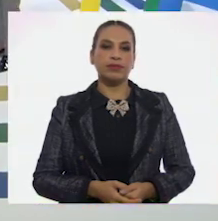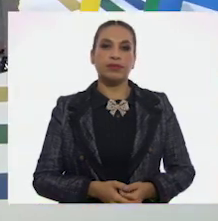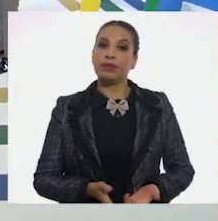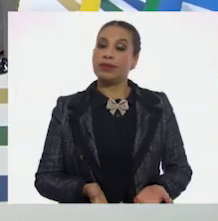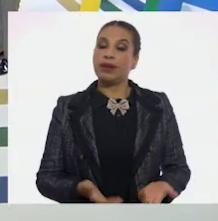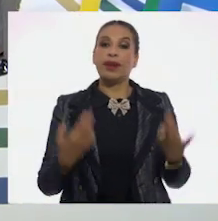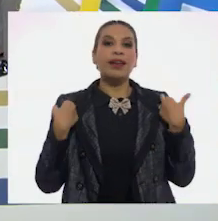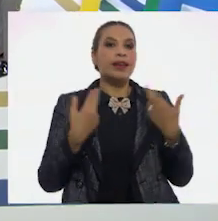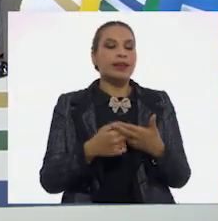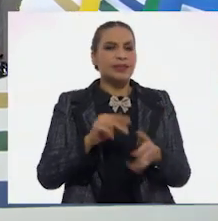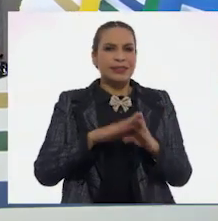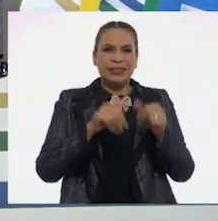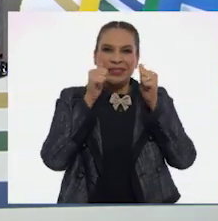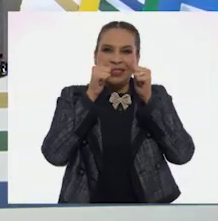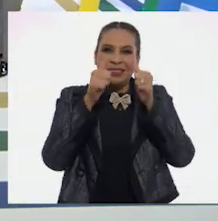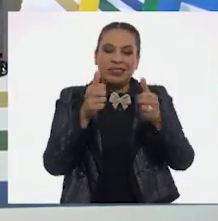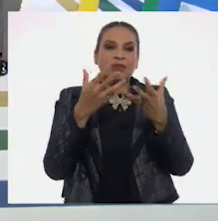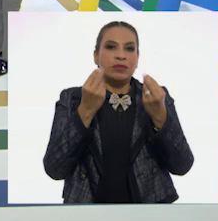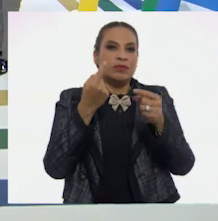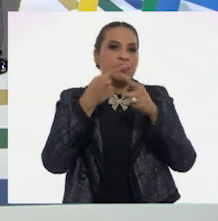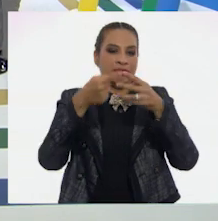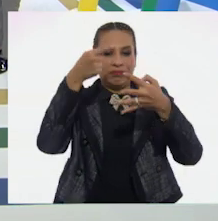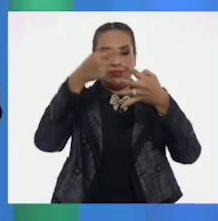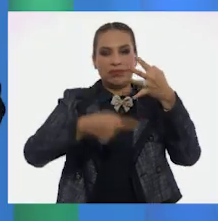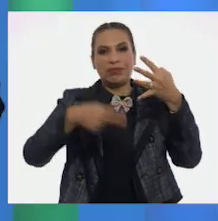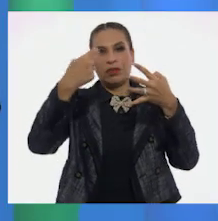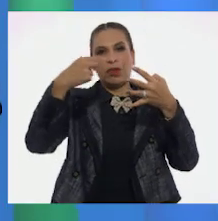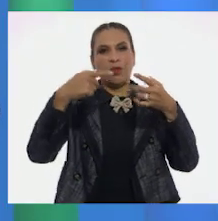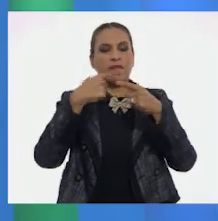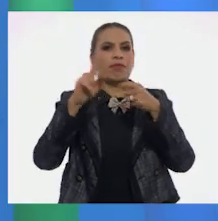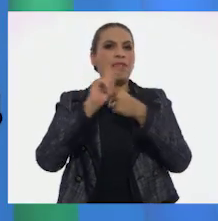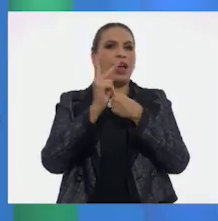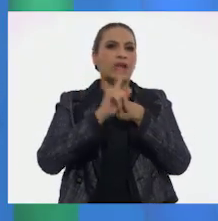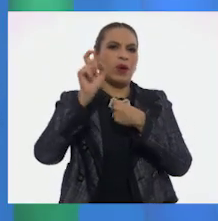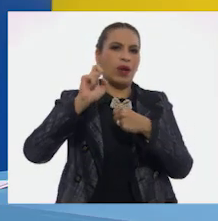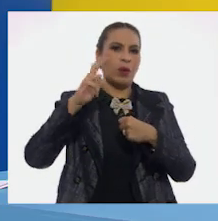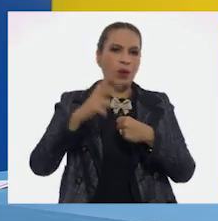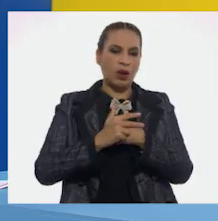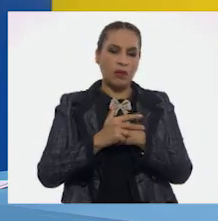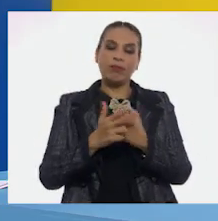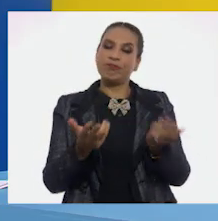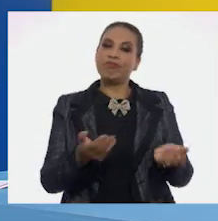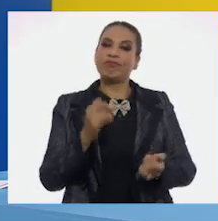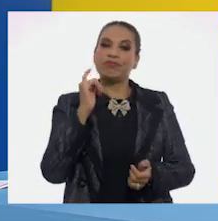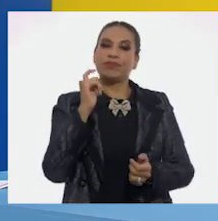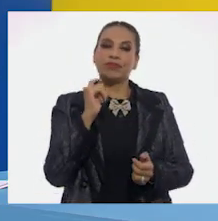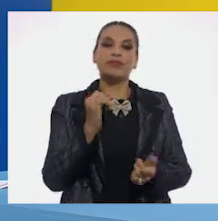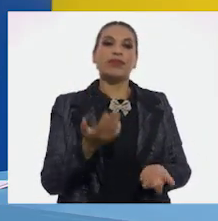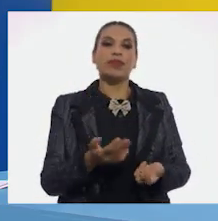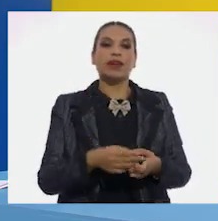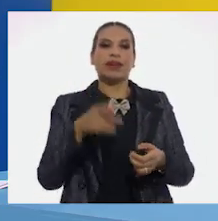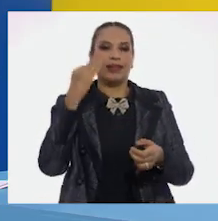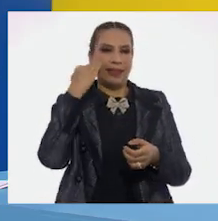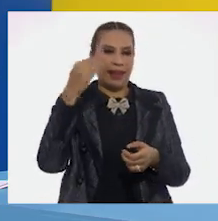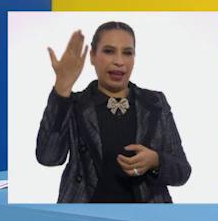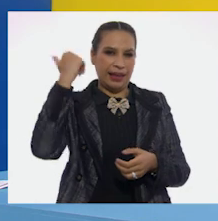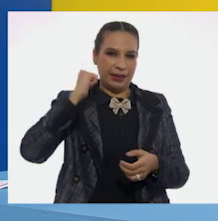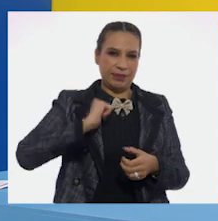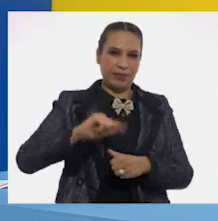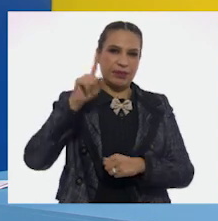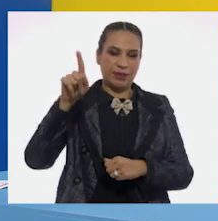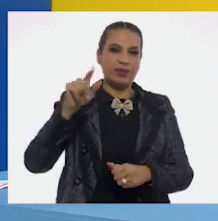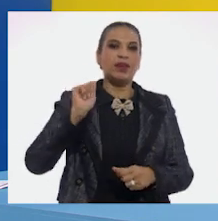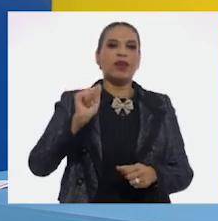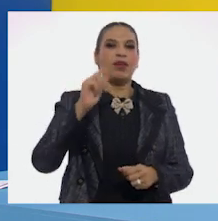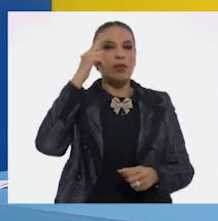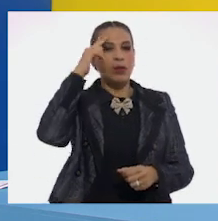Oiga, maestra, escuché muchos nombres de países europeos. Sí, es que durante el Porfiriato